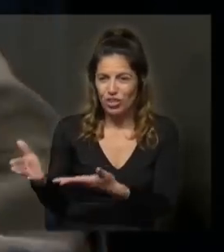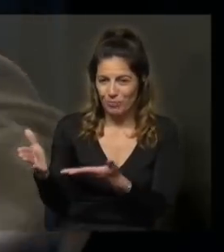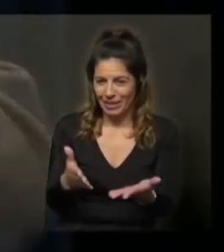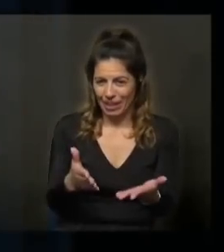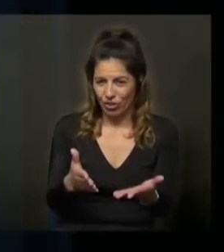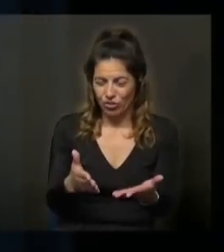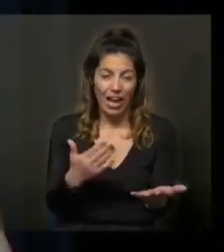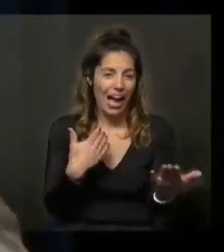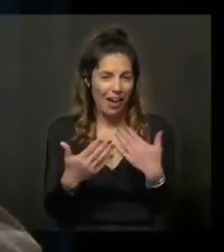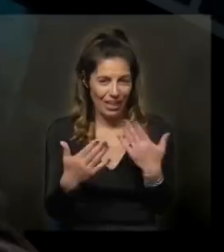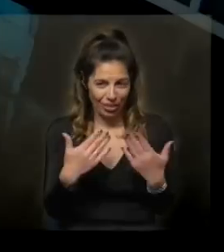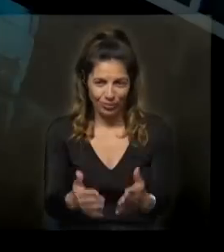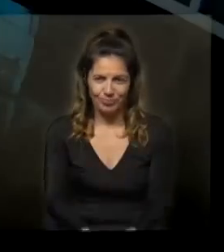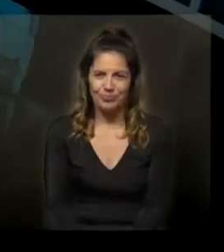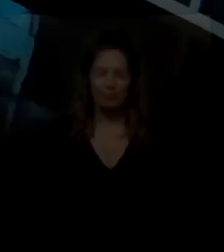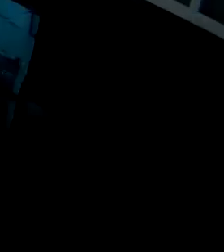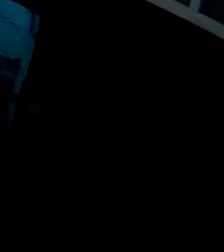Fito conversando